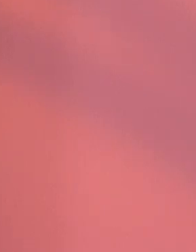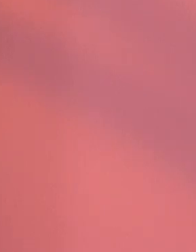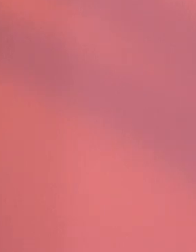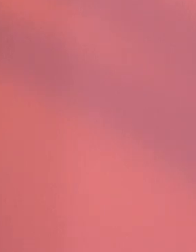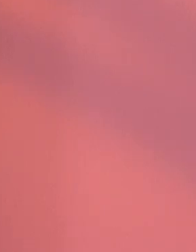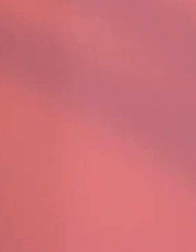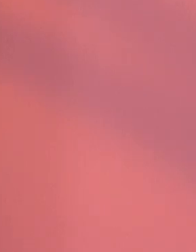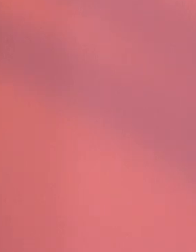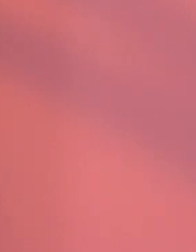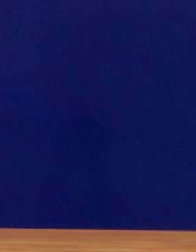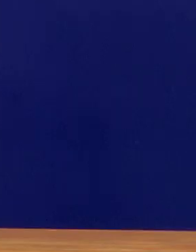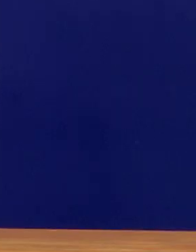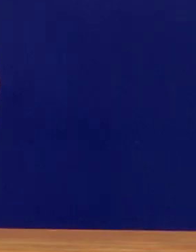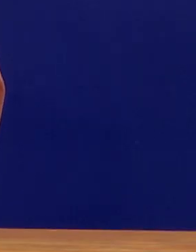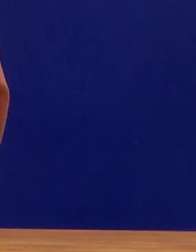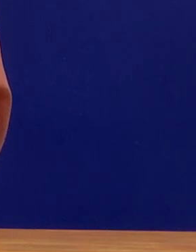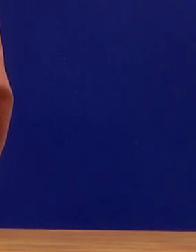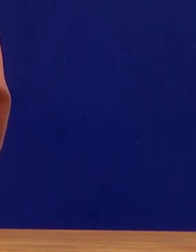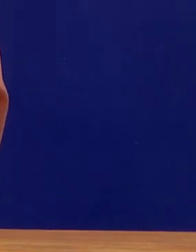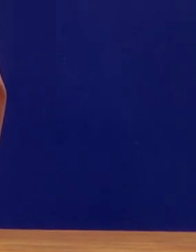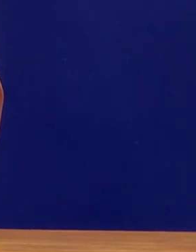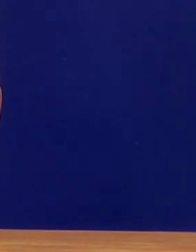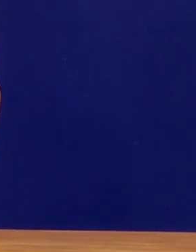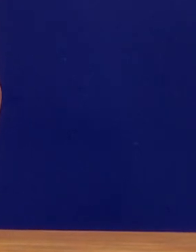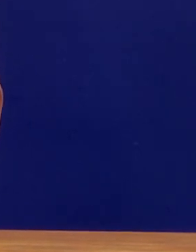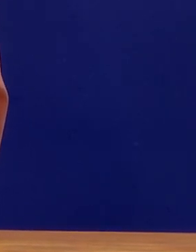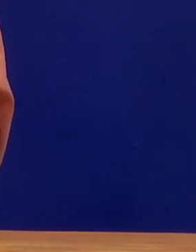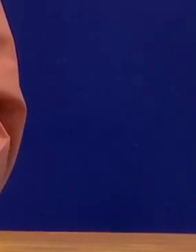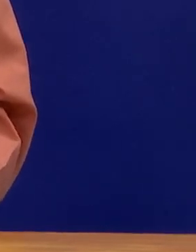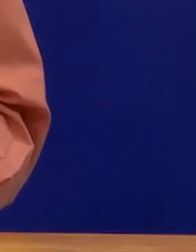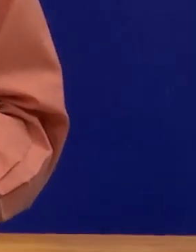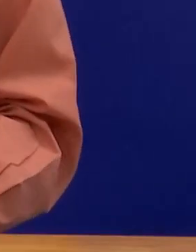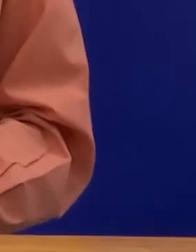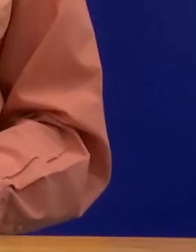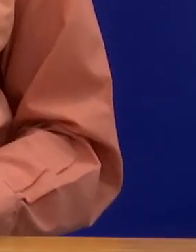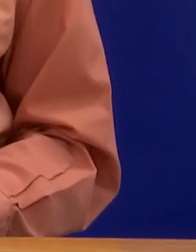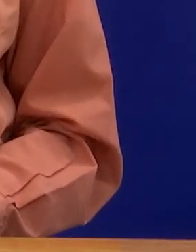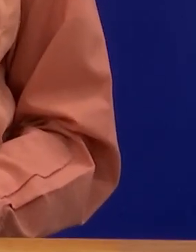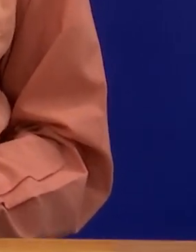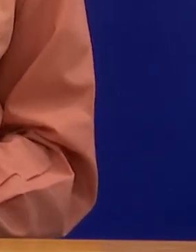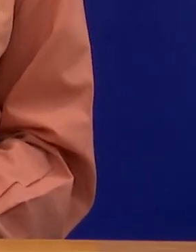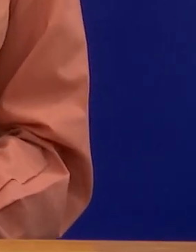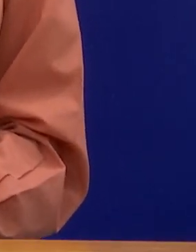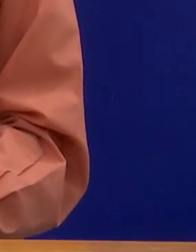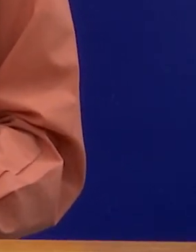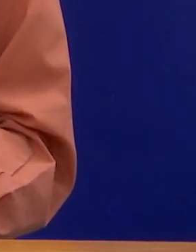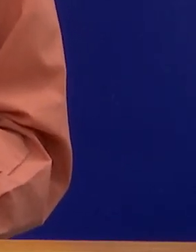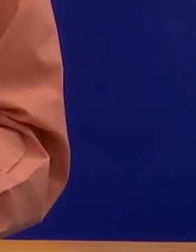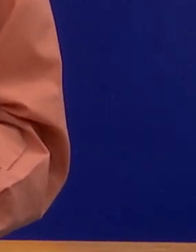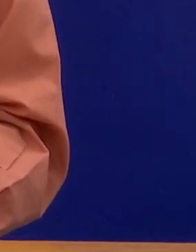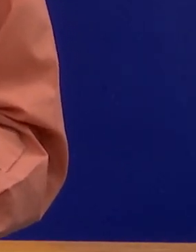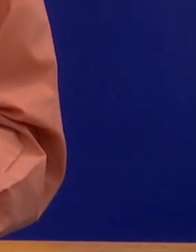formas literarias en poemas. Nama, tamachtilistli tlen moneki mamo asi. Kipowa